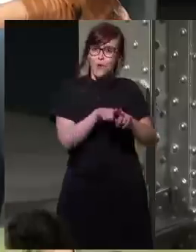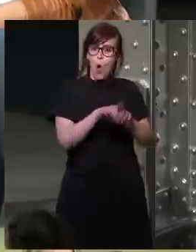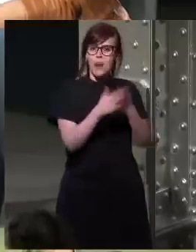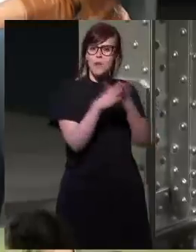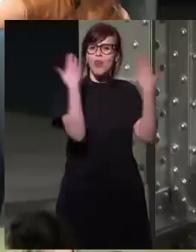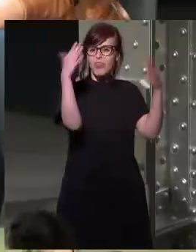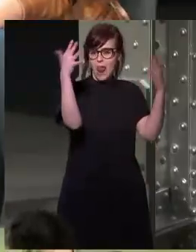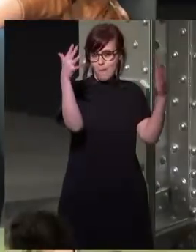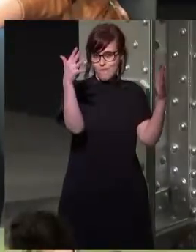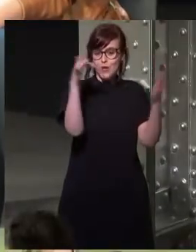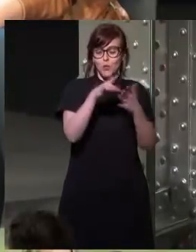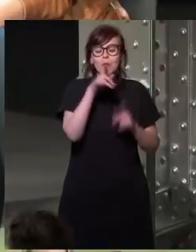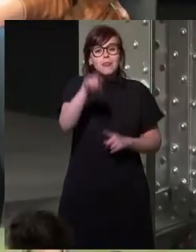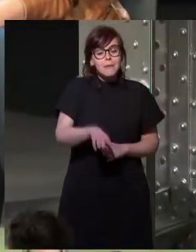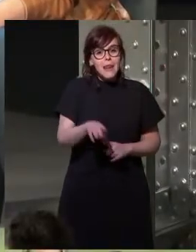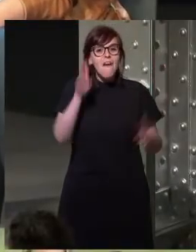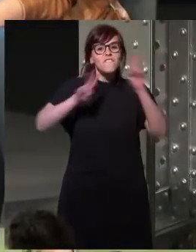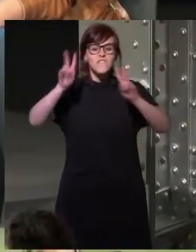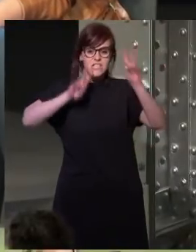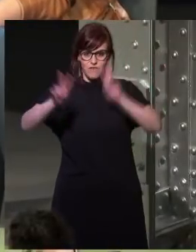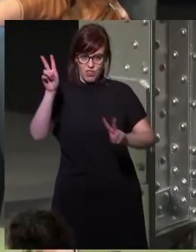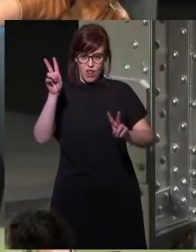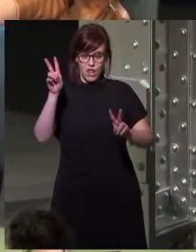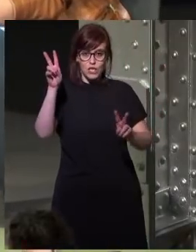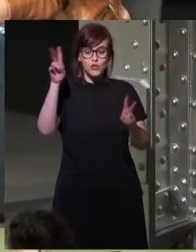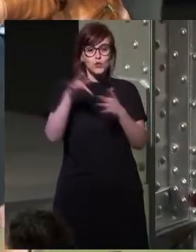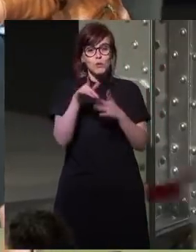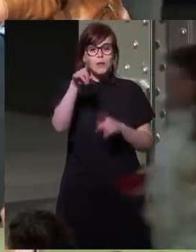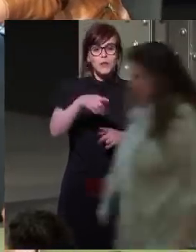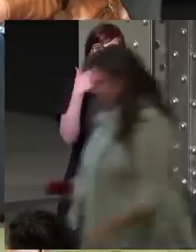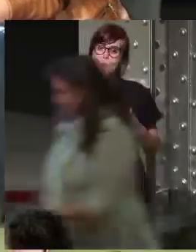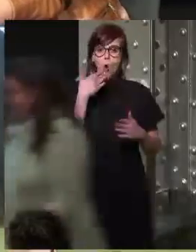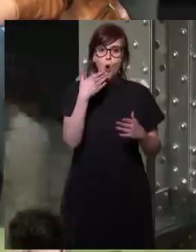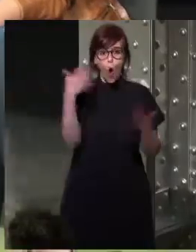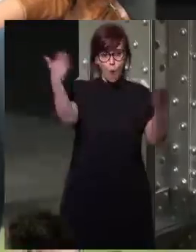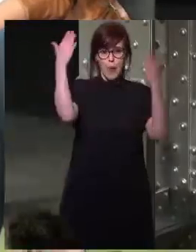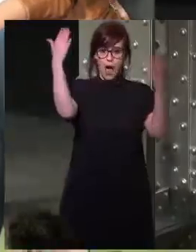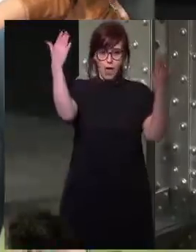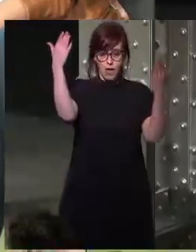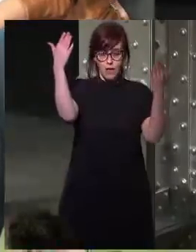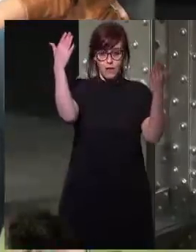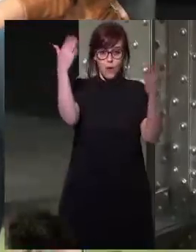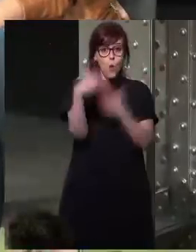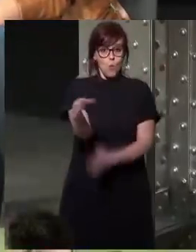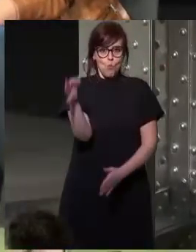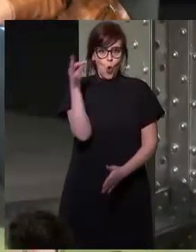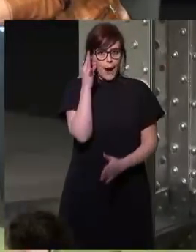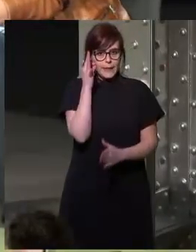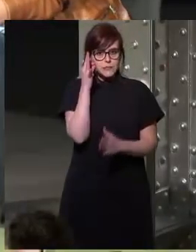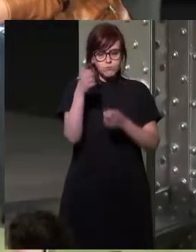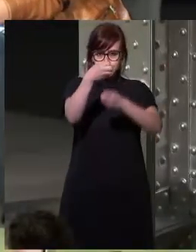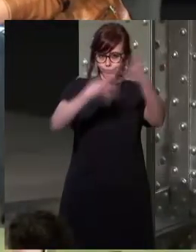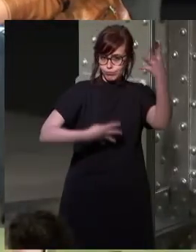y a celebrar un libro que lo que hace es visibilizar, es rendir homenaje a, bueno, unas mujeres, un puñado de